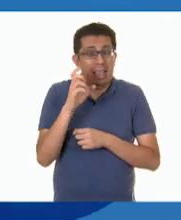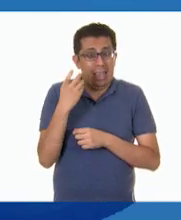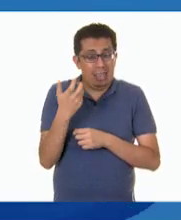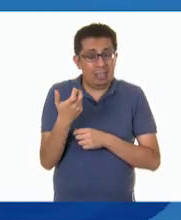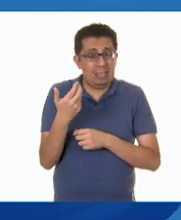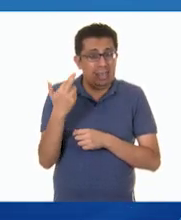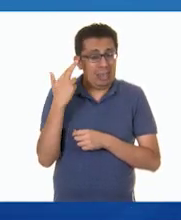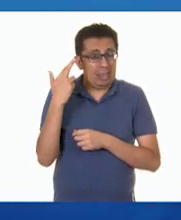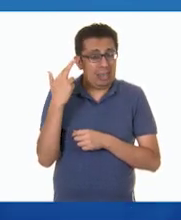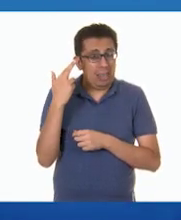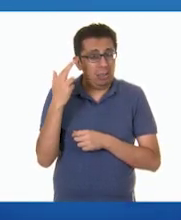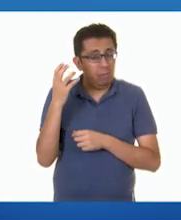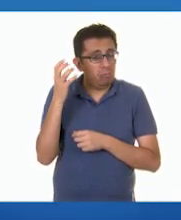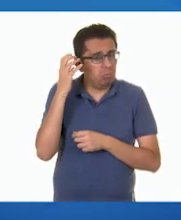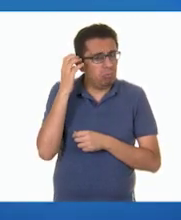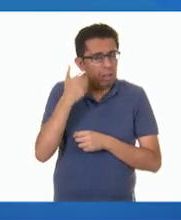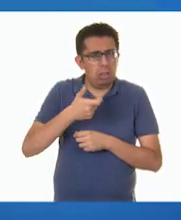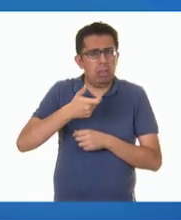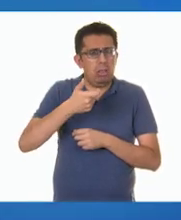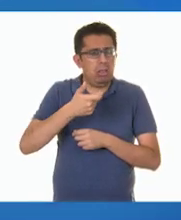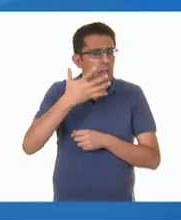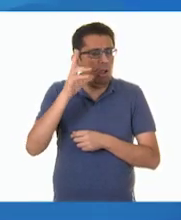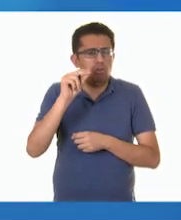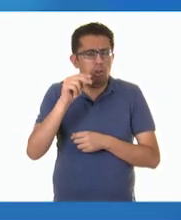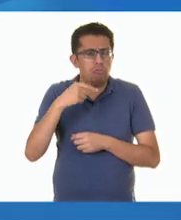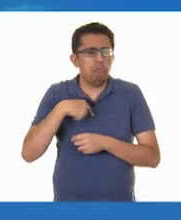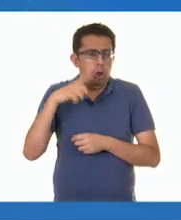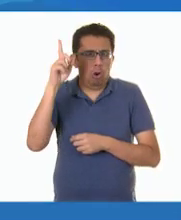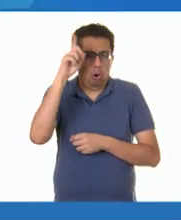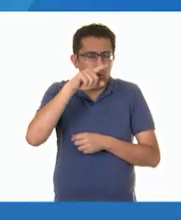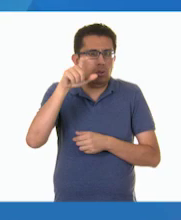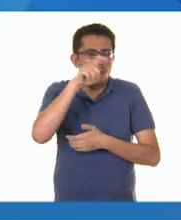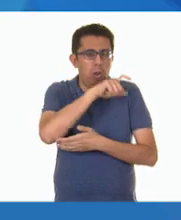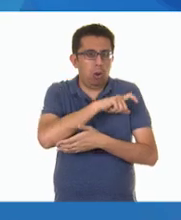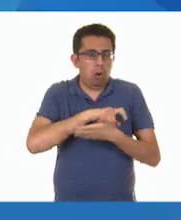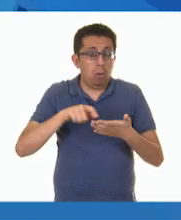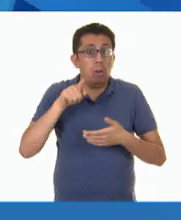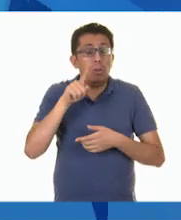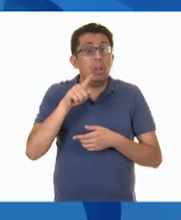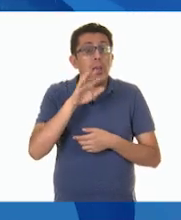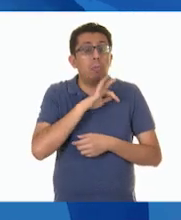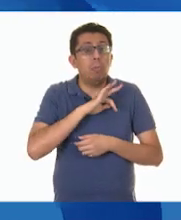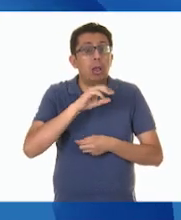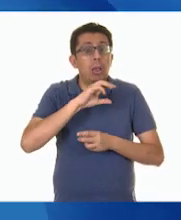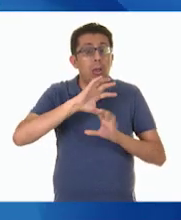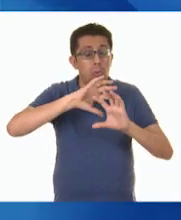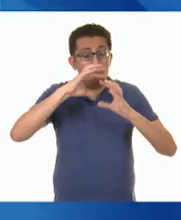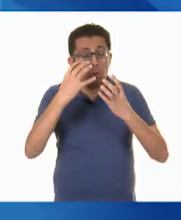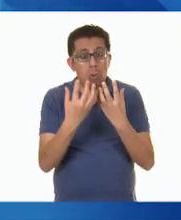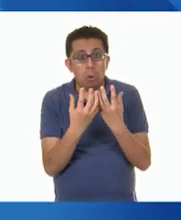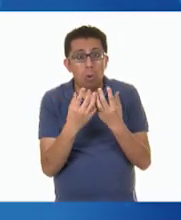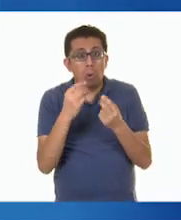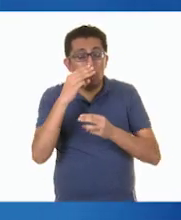caros, entonces les recomiendo comprarse un radio y escuchar la radio de todo el mundo. Adiós.